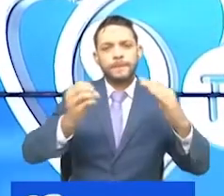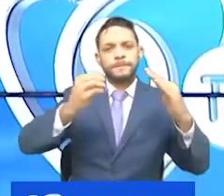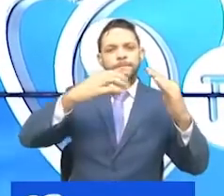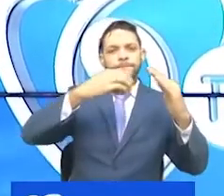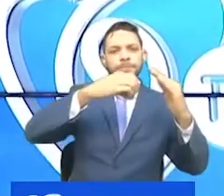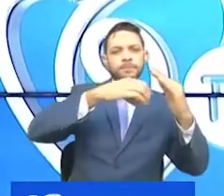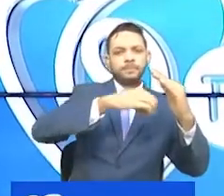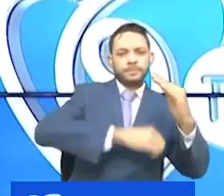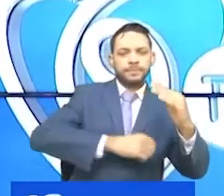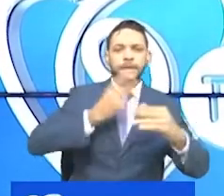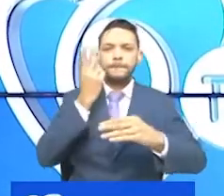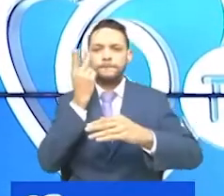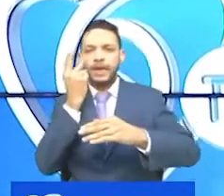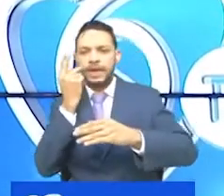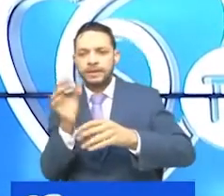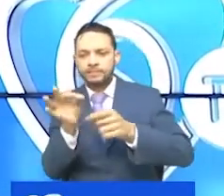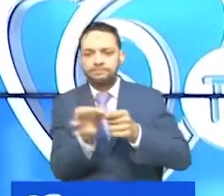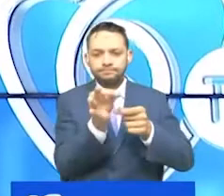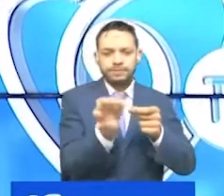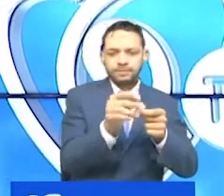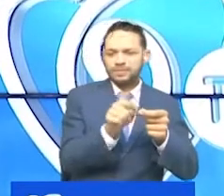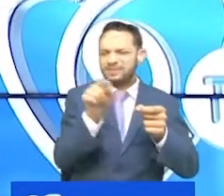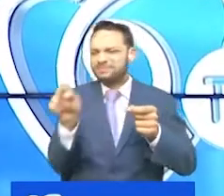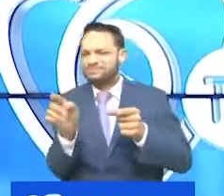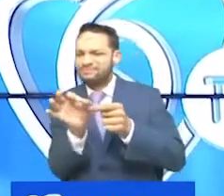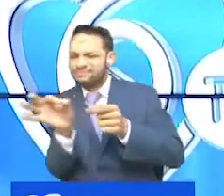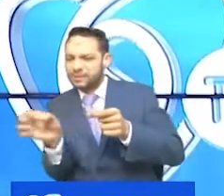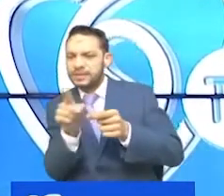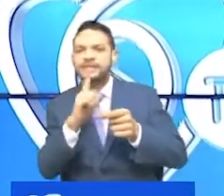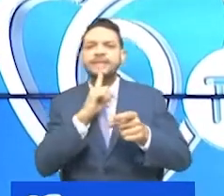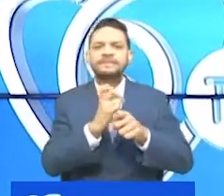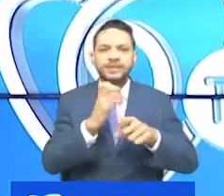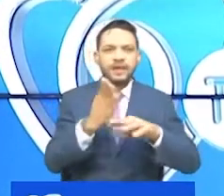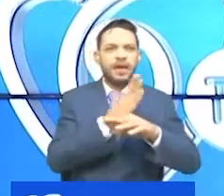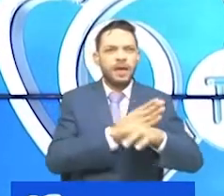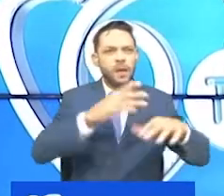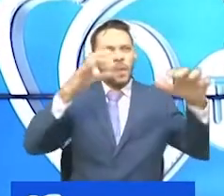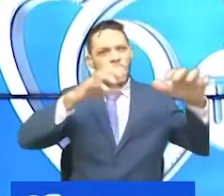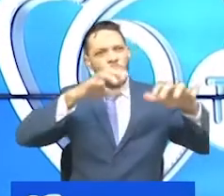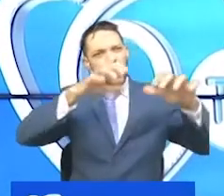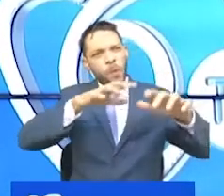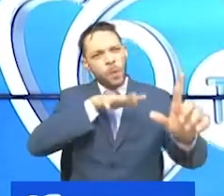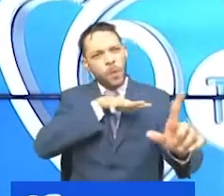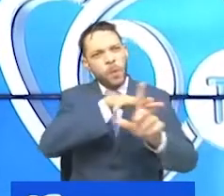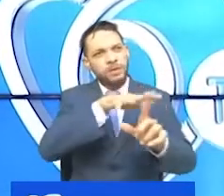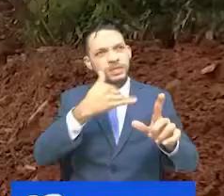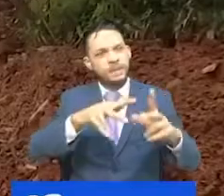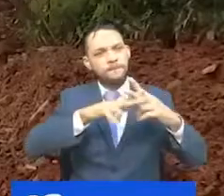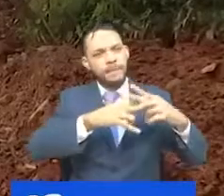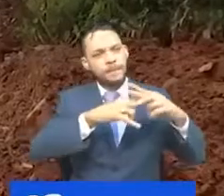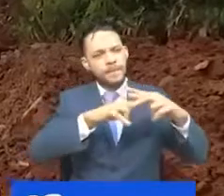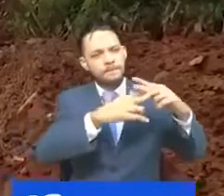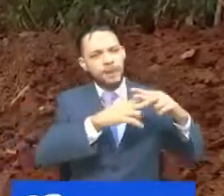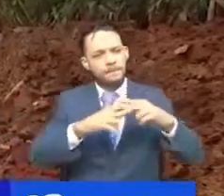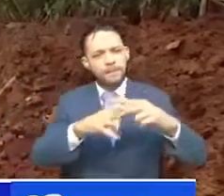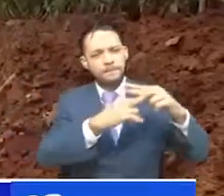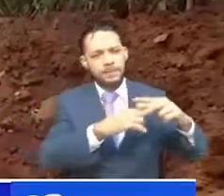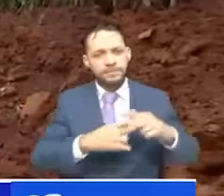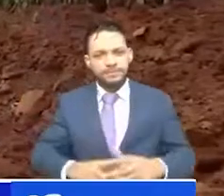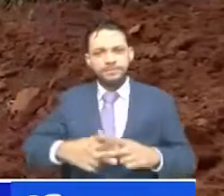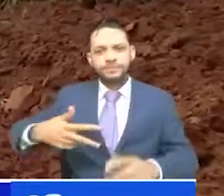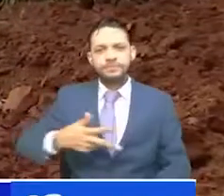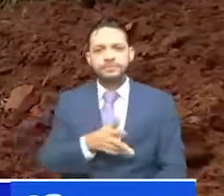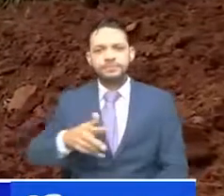riesgo que durante la temporada de lluvias ha generado estragos en este importante corredor de Risaralda. La intervención de la